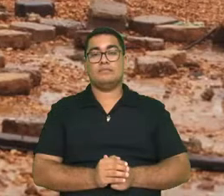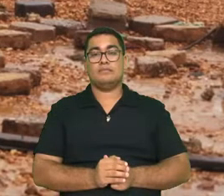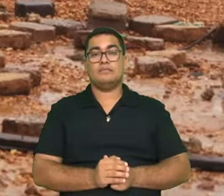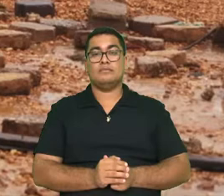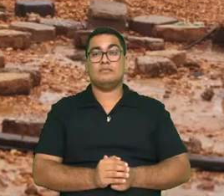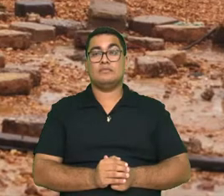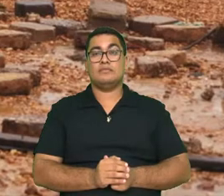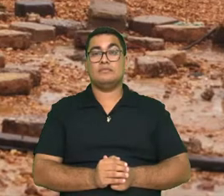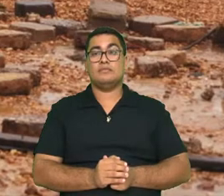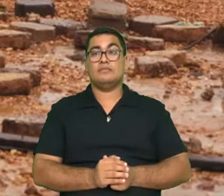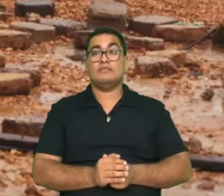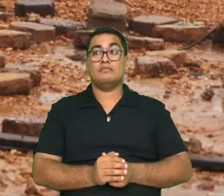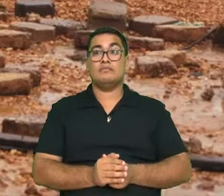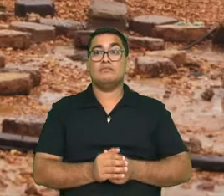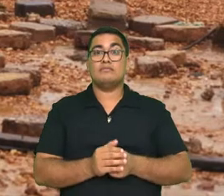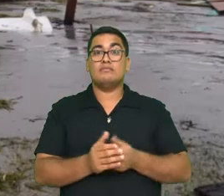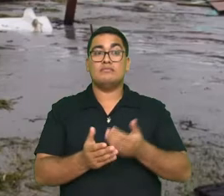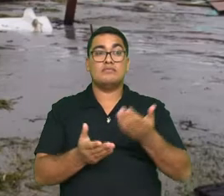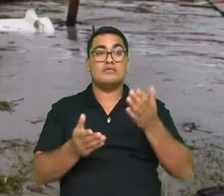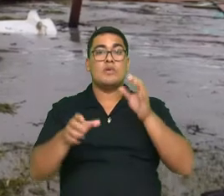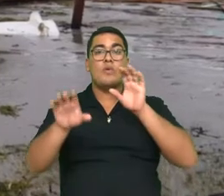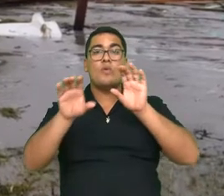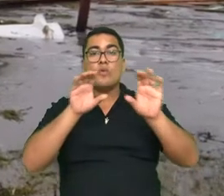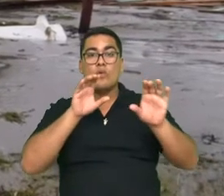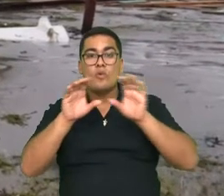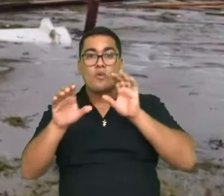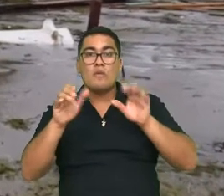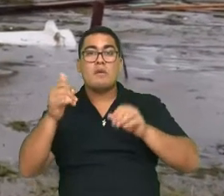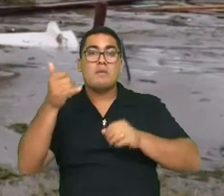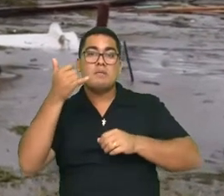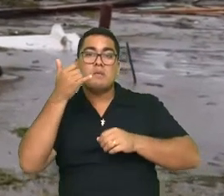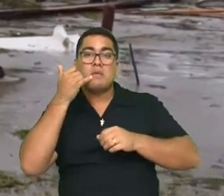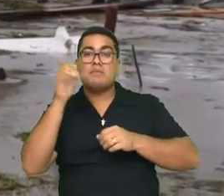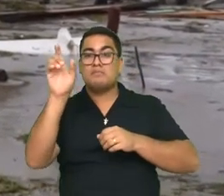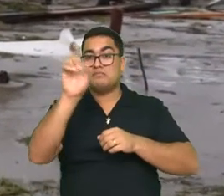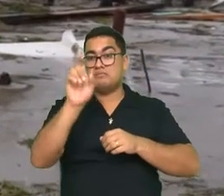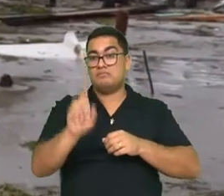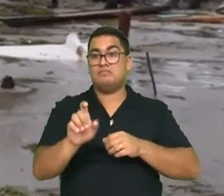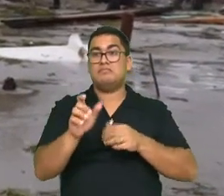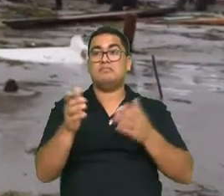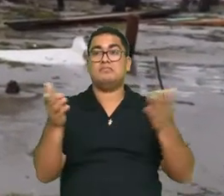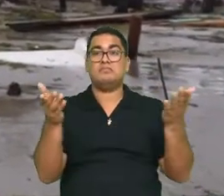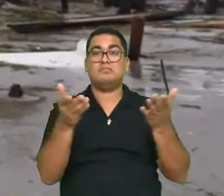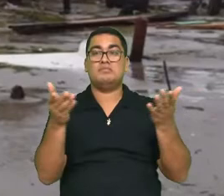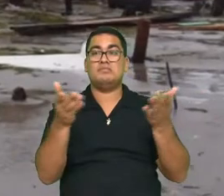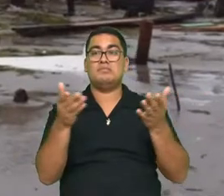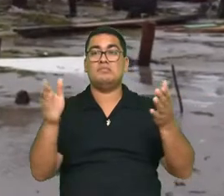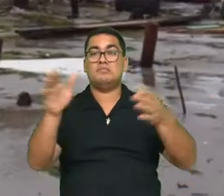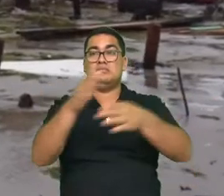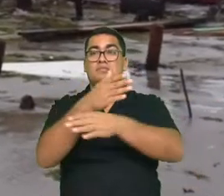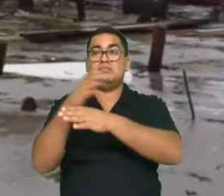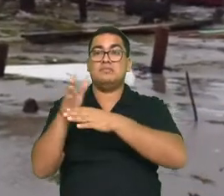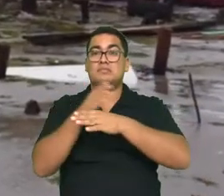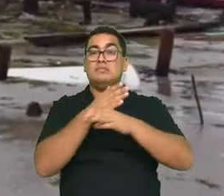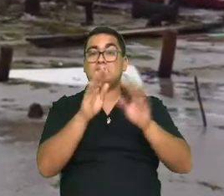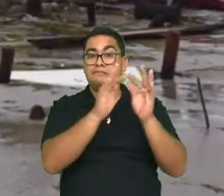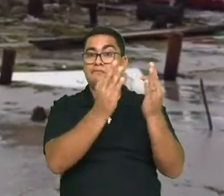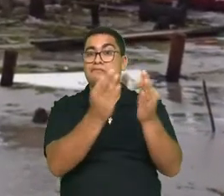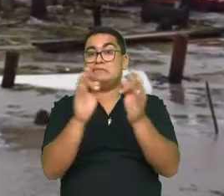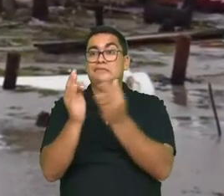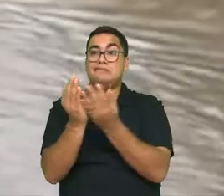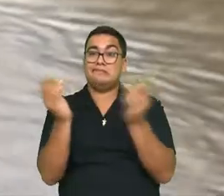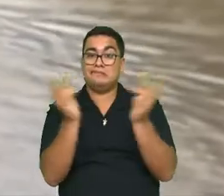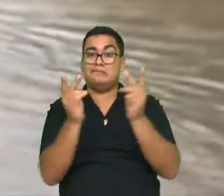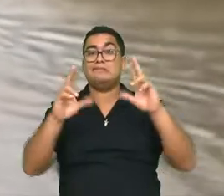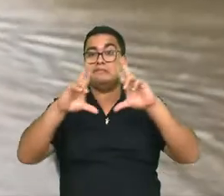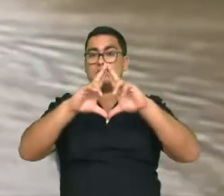El restablecimiento del servicio de comunicación por voz e internet por parte del operador Claro permitió que las familias nicaragüenses se comunicaran